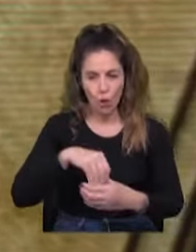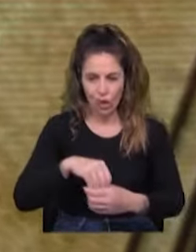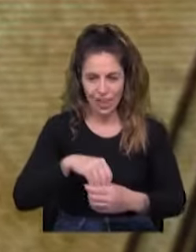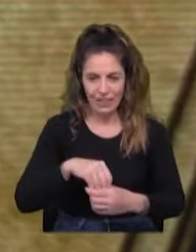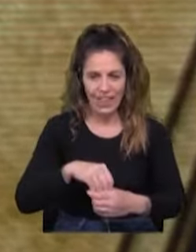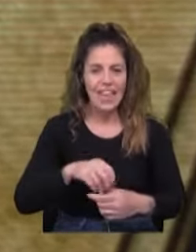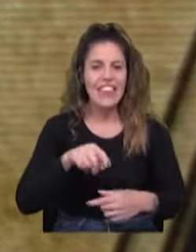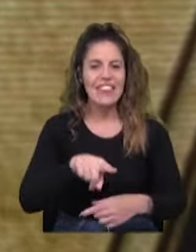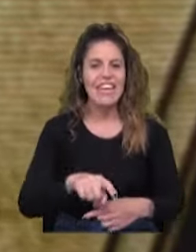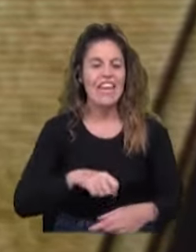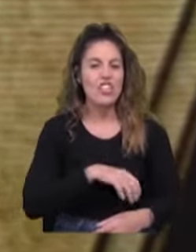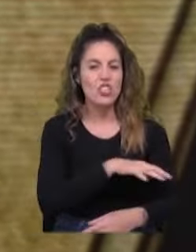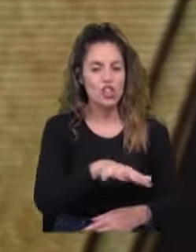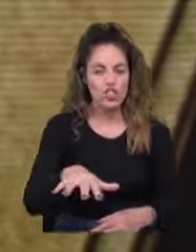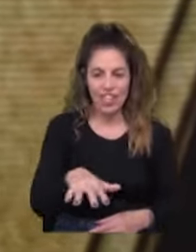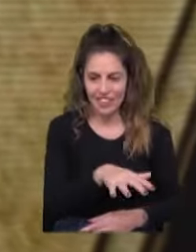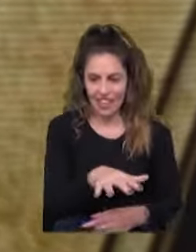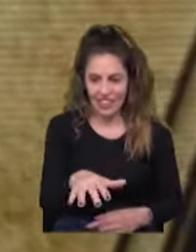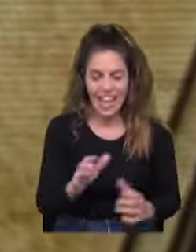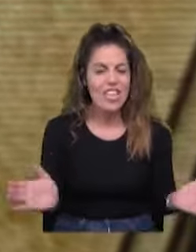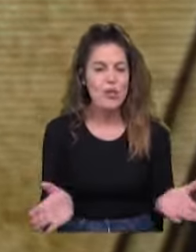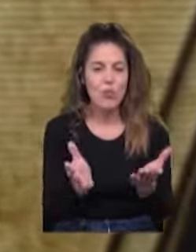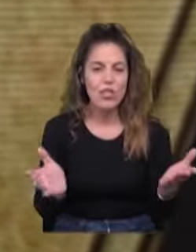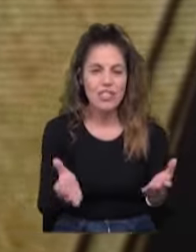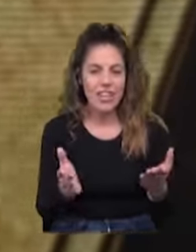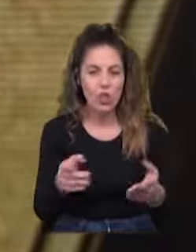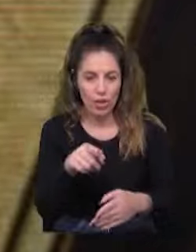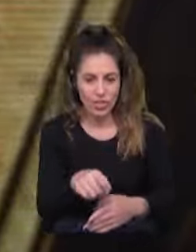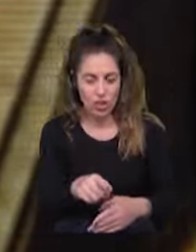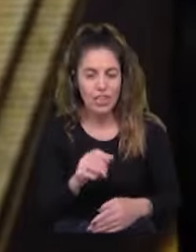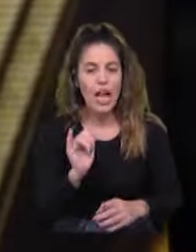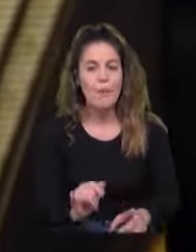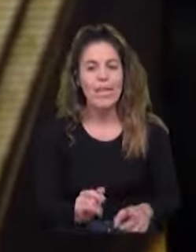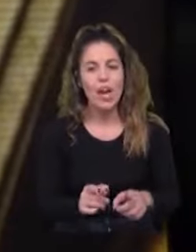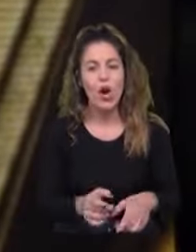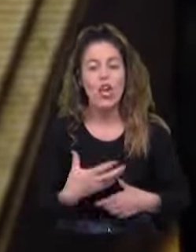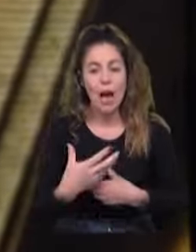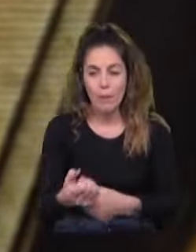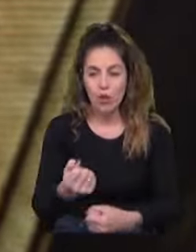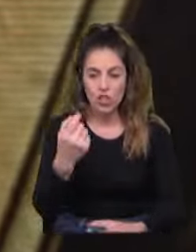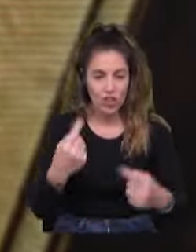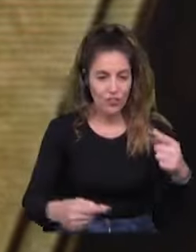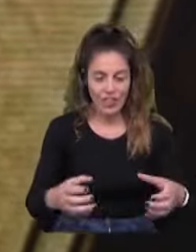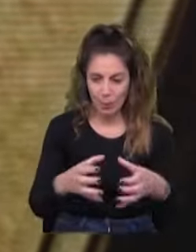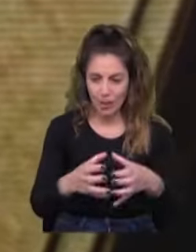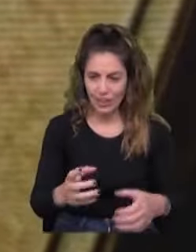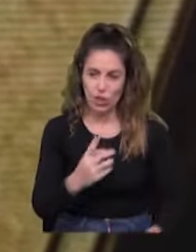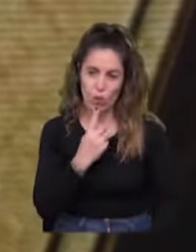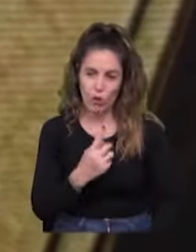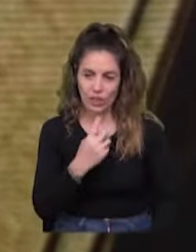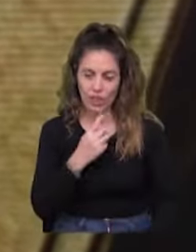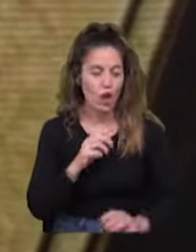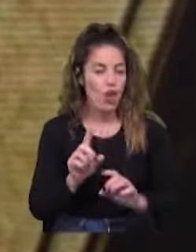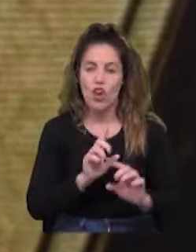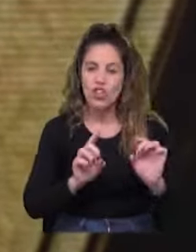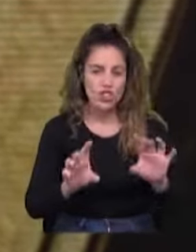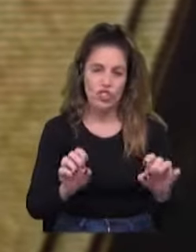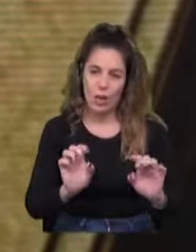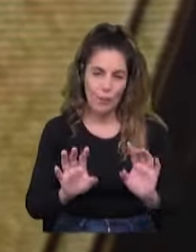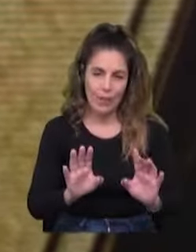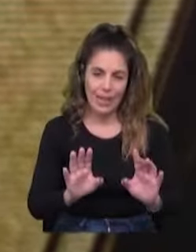la sociedad civil impulsándolo con apoyos que se van sumando de distintos partidos políticos no siempre abro